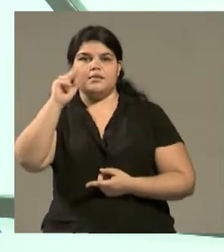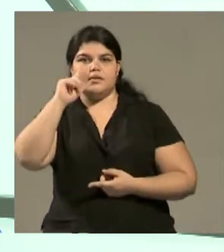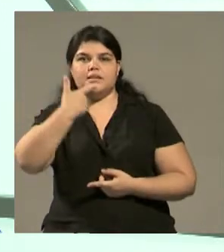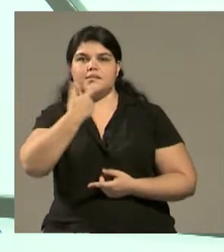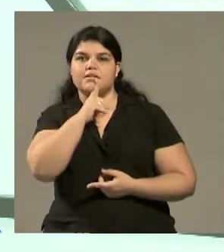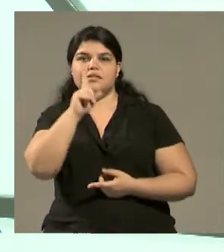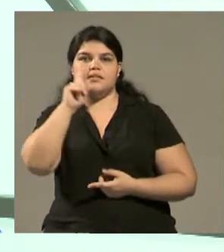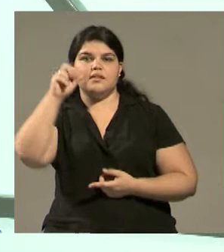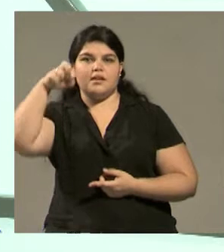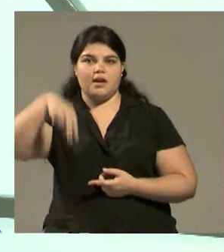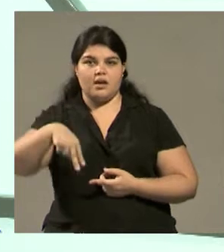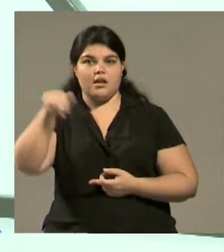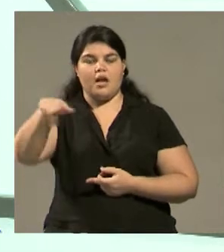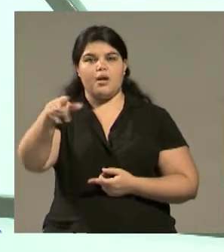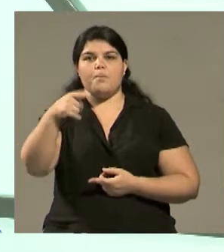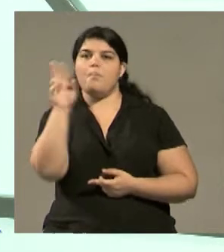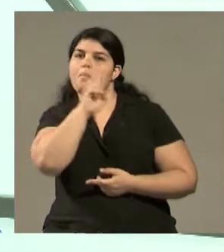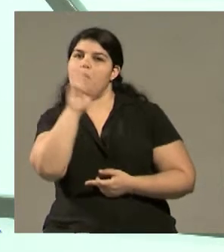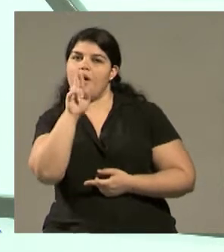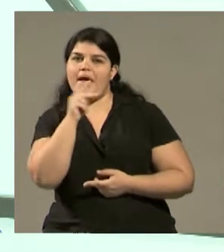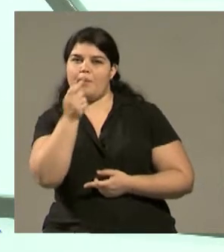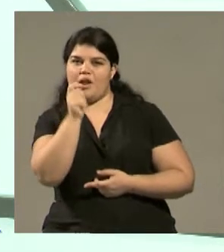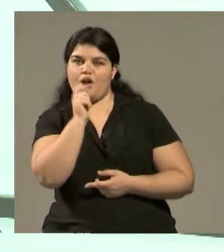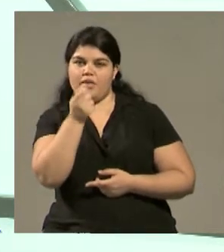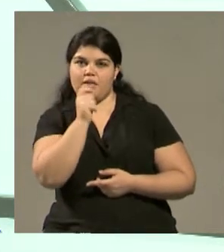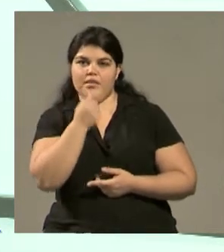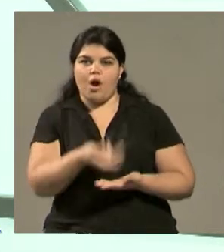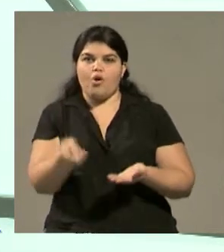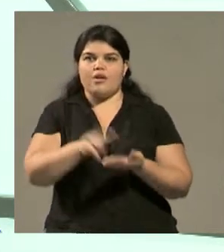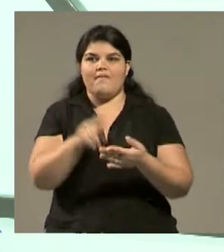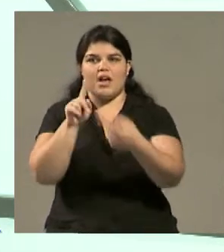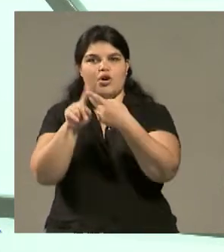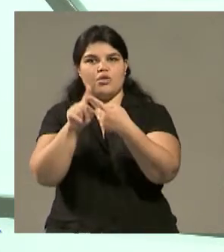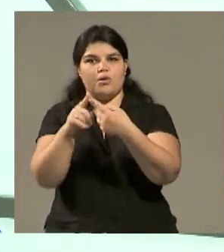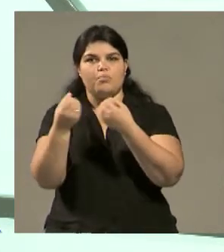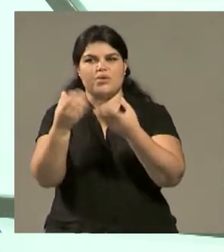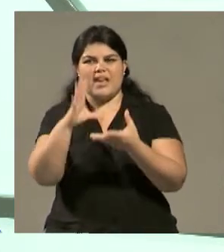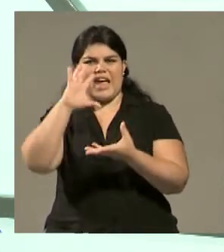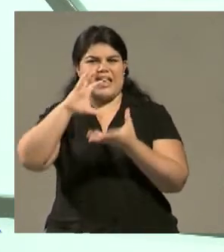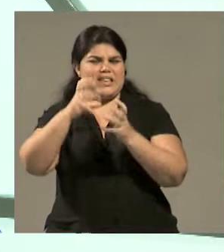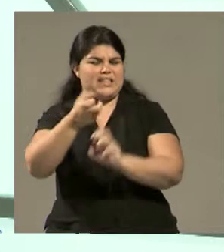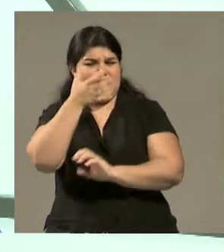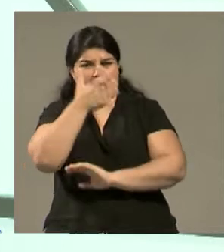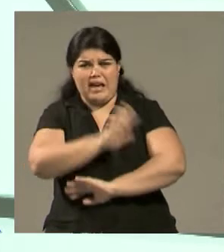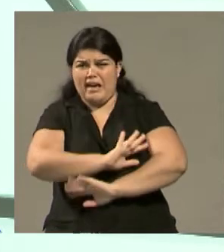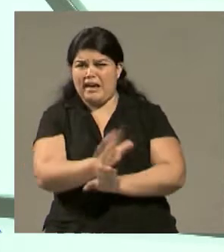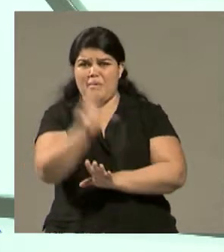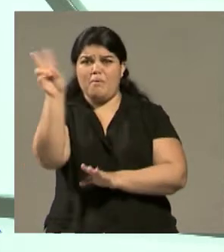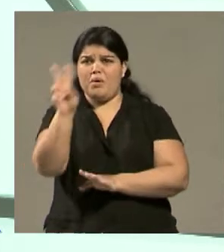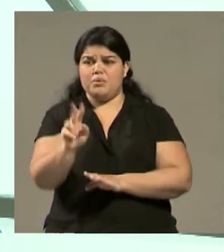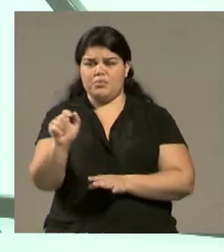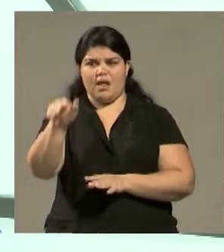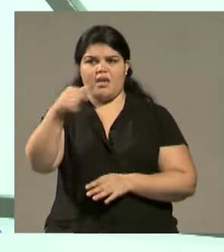en ese país, y bueno, la volvemos a contactar justamente por la grave crisis que está viviendo Venezuela. Ella lo está